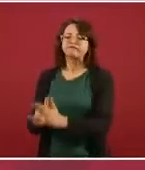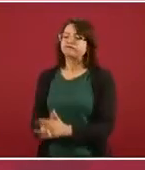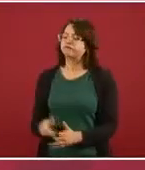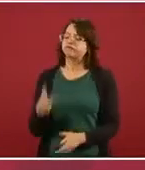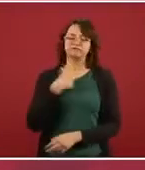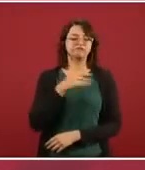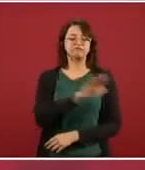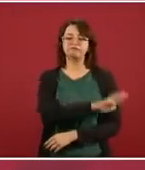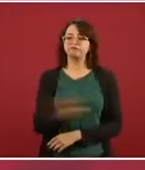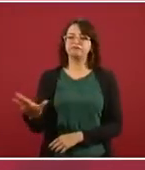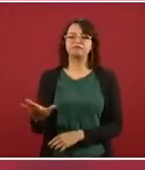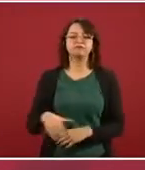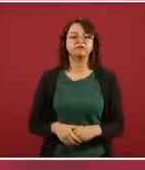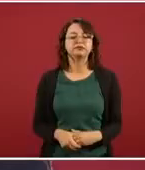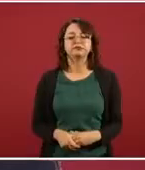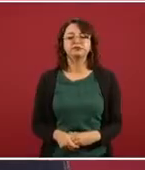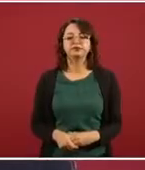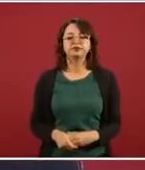Pero